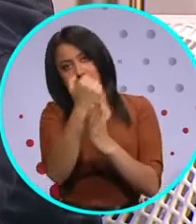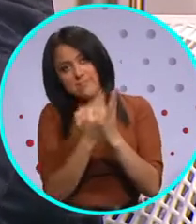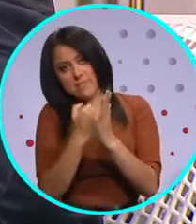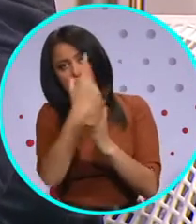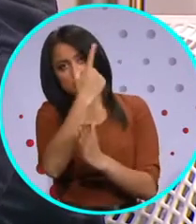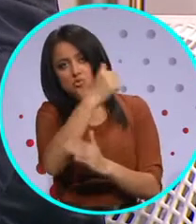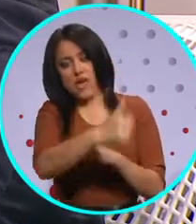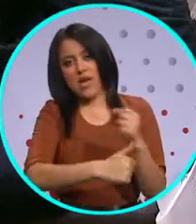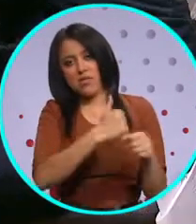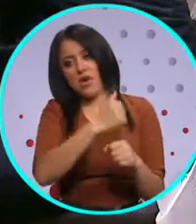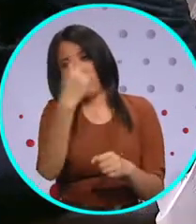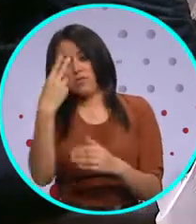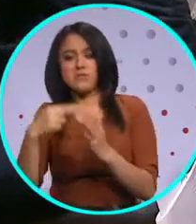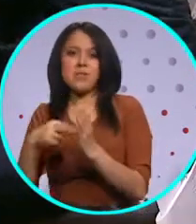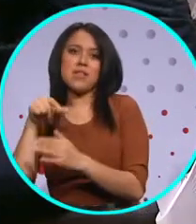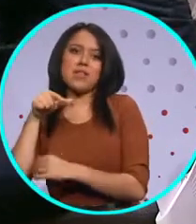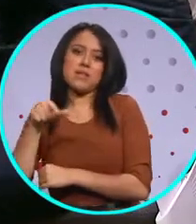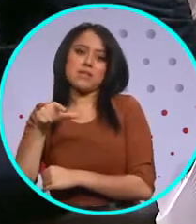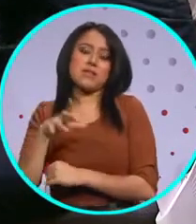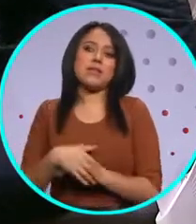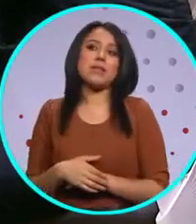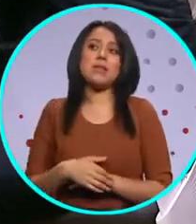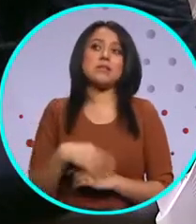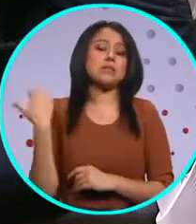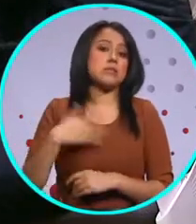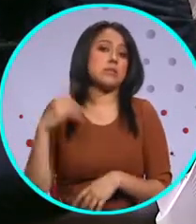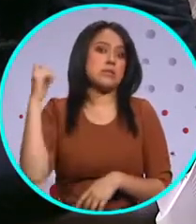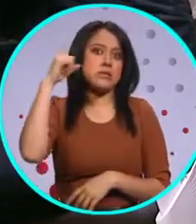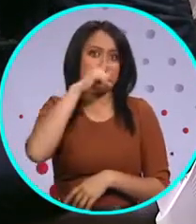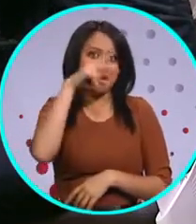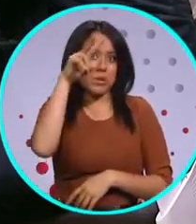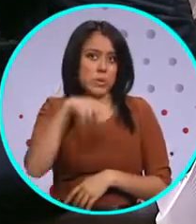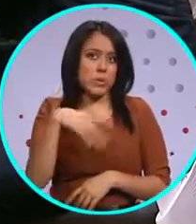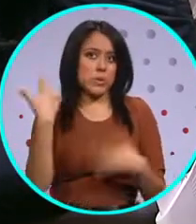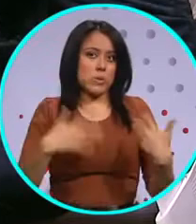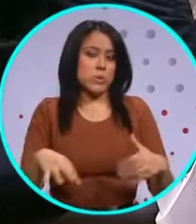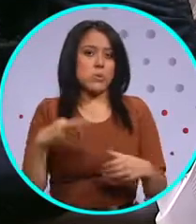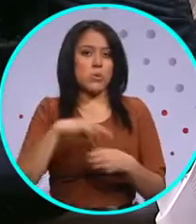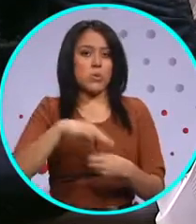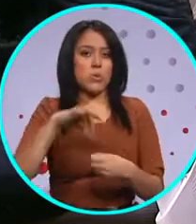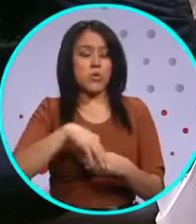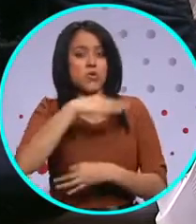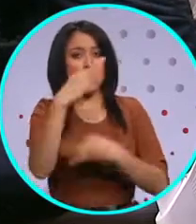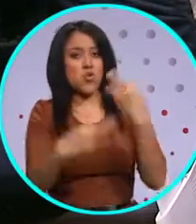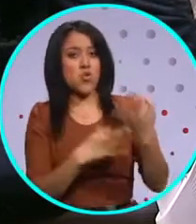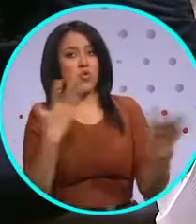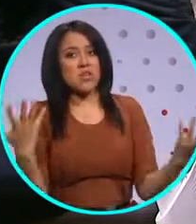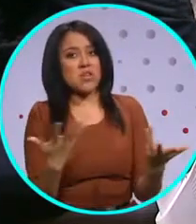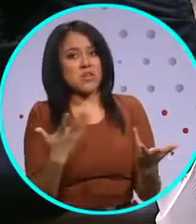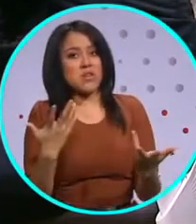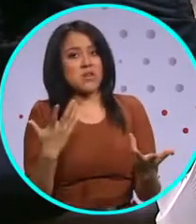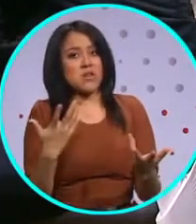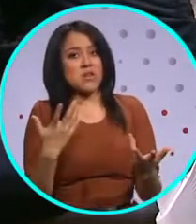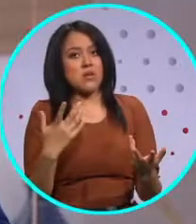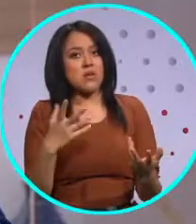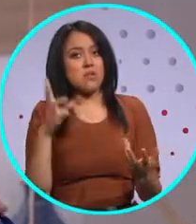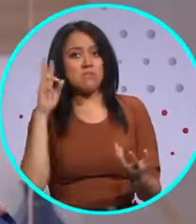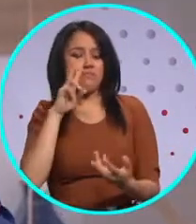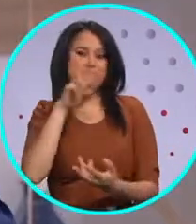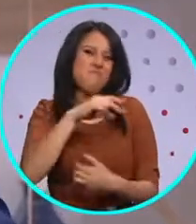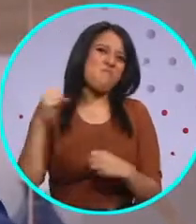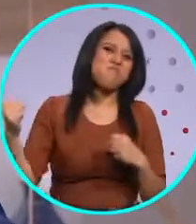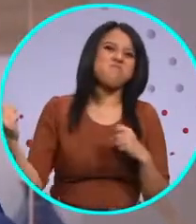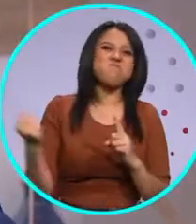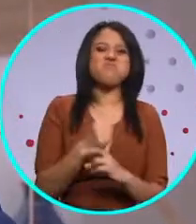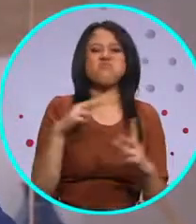bueno también una época bien ruda si bien la época política donde todo lo que hagan va a ser chris evans ado lean todos se van a volcar en